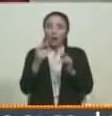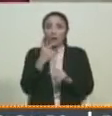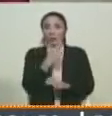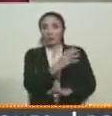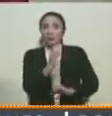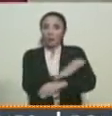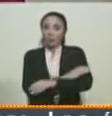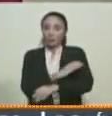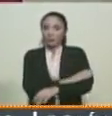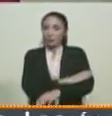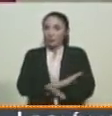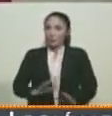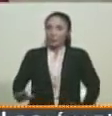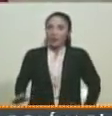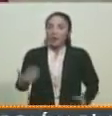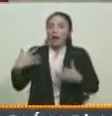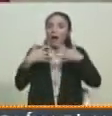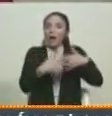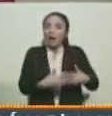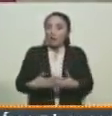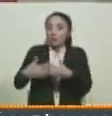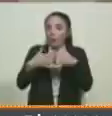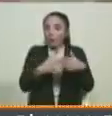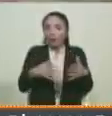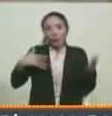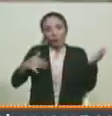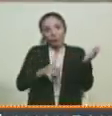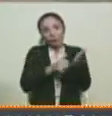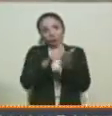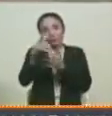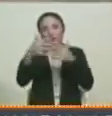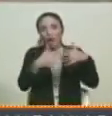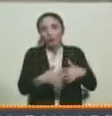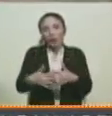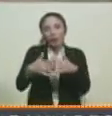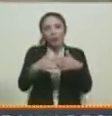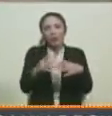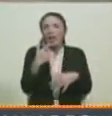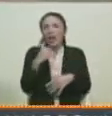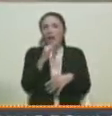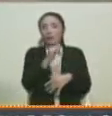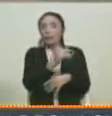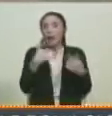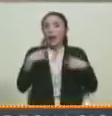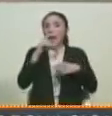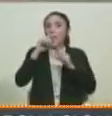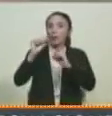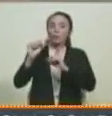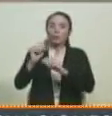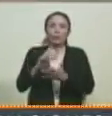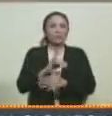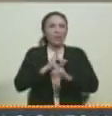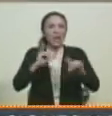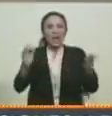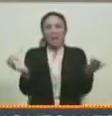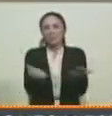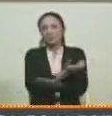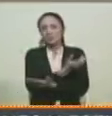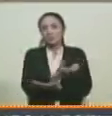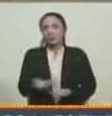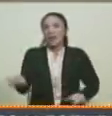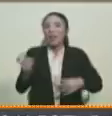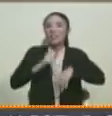Así declaran ellos, llegan de Estados Unidos envalentonados. Llegó el final de Maduro, él no lo sabe, pero le queda poco.